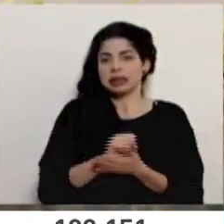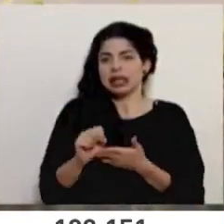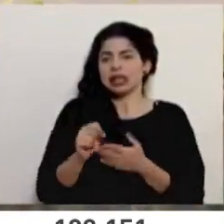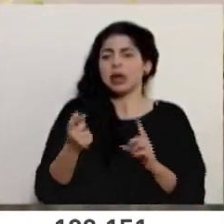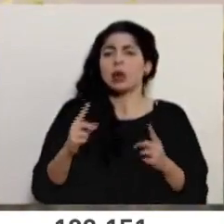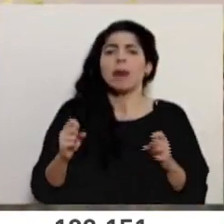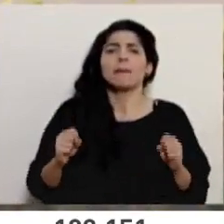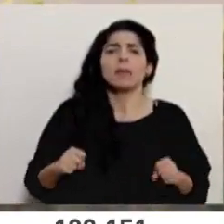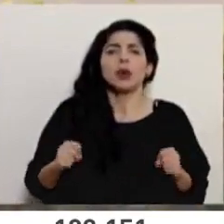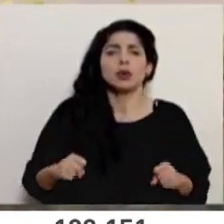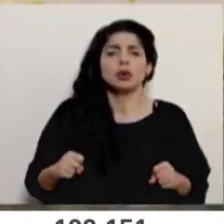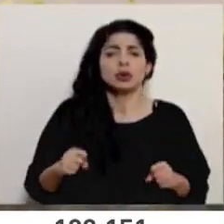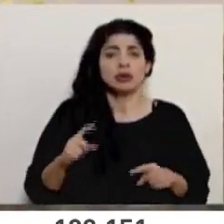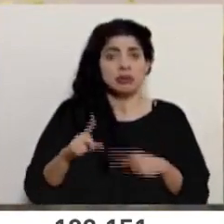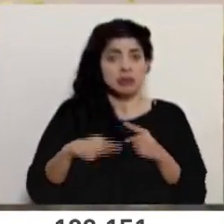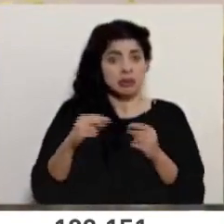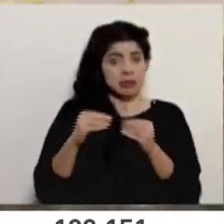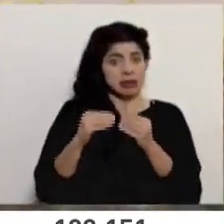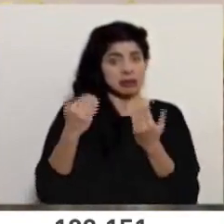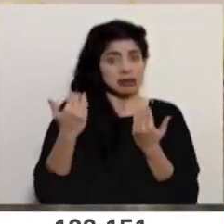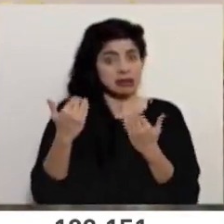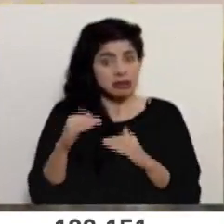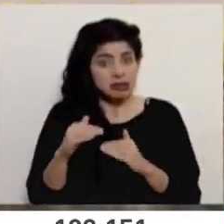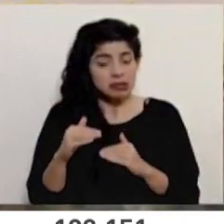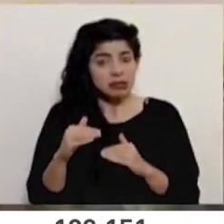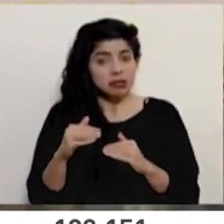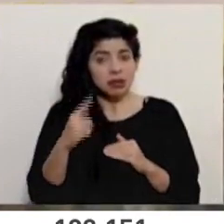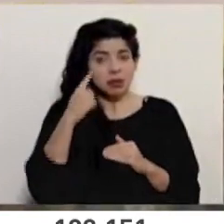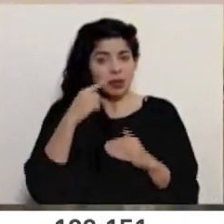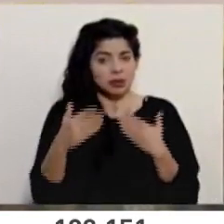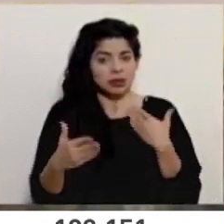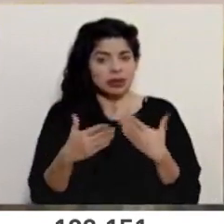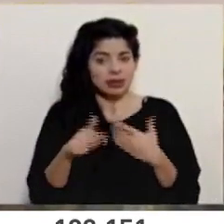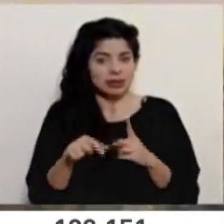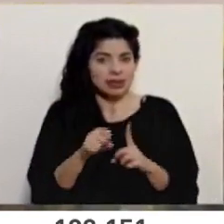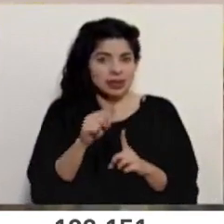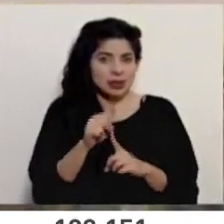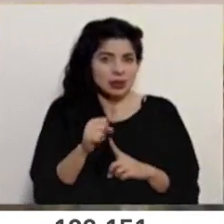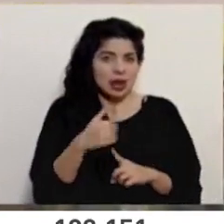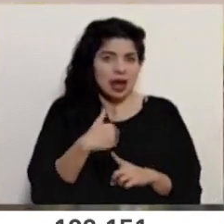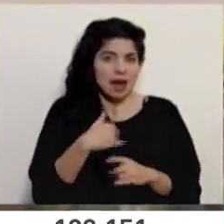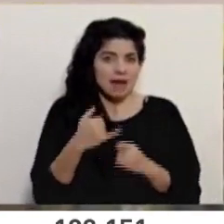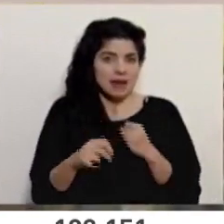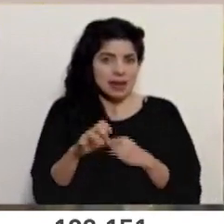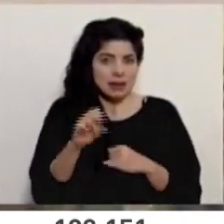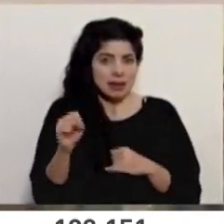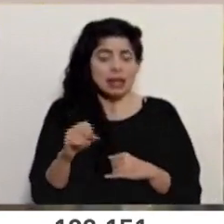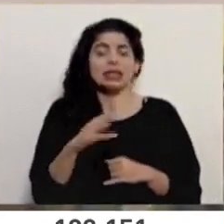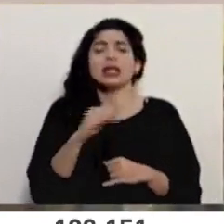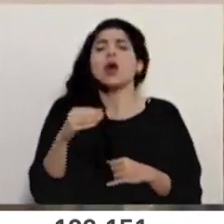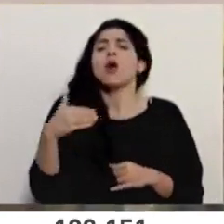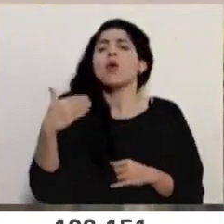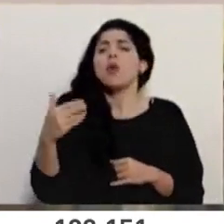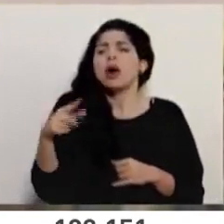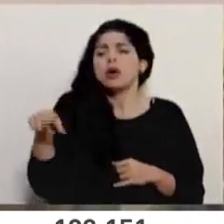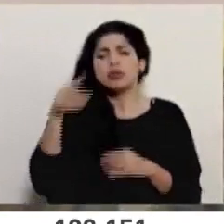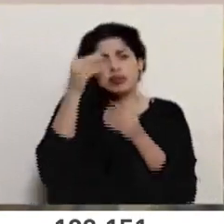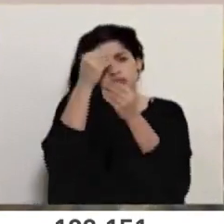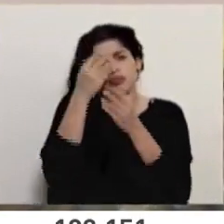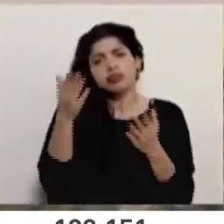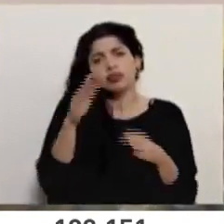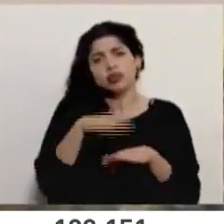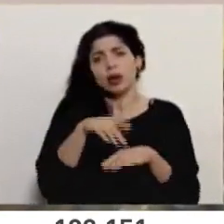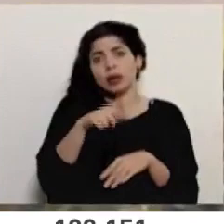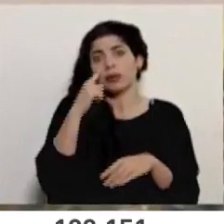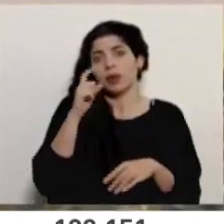país endurezca las medidas o tengamos algunas restricciones especiales de cara a esta situación especial que hay a fin de mes? ¿Y cuándo se estarán anunciando? Esto también por la planificación